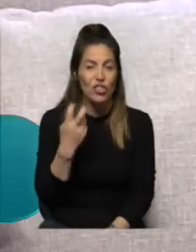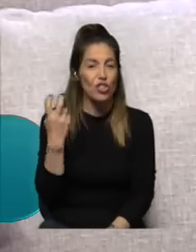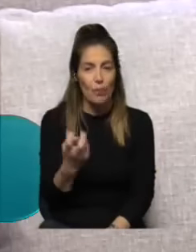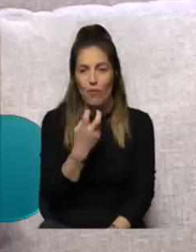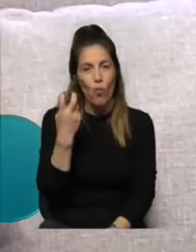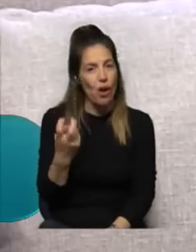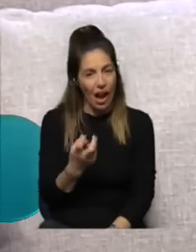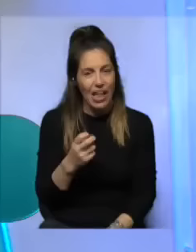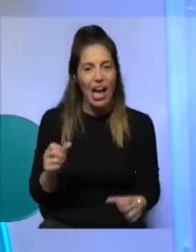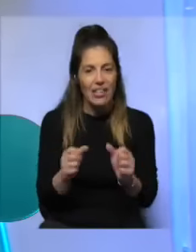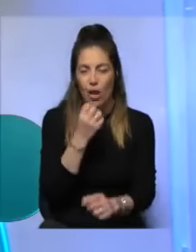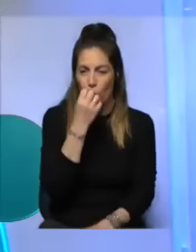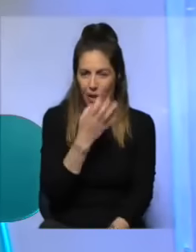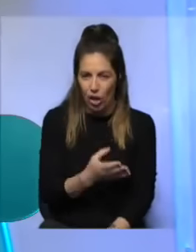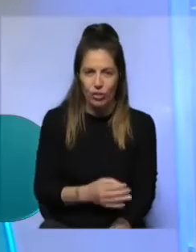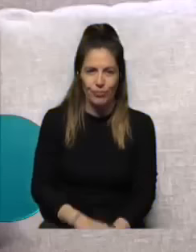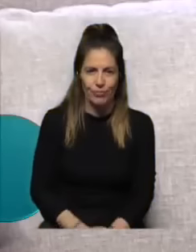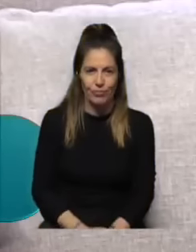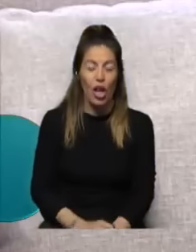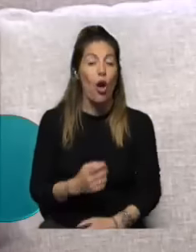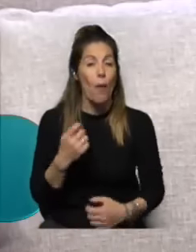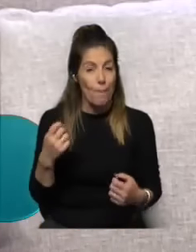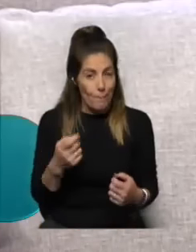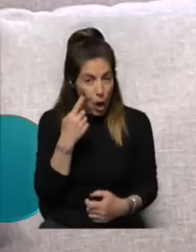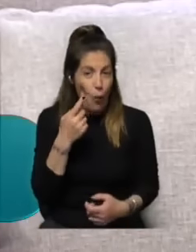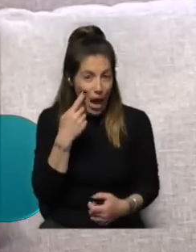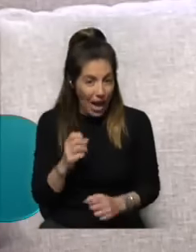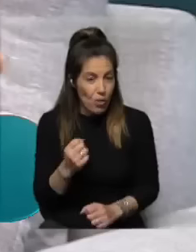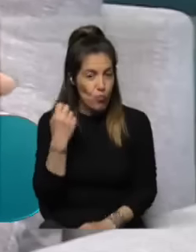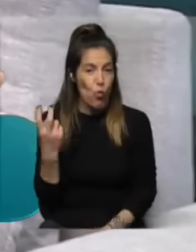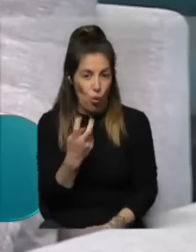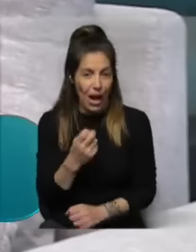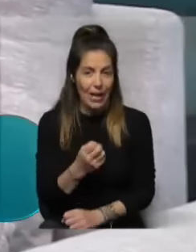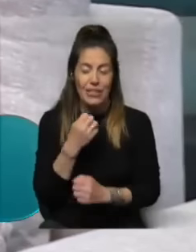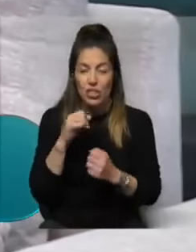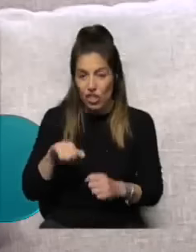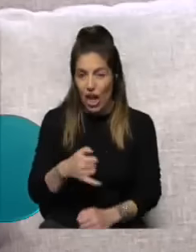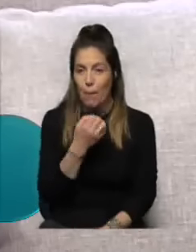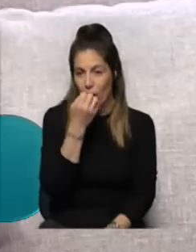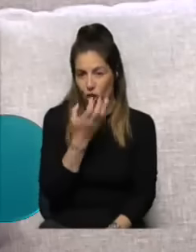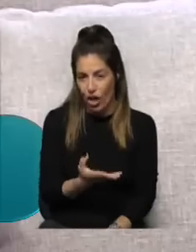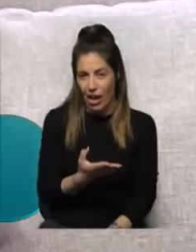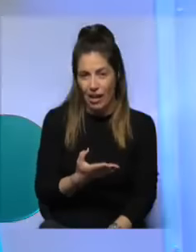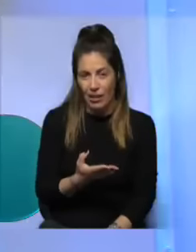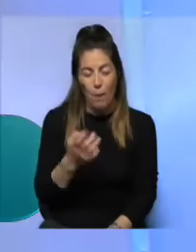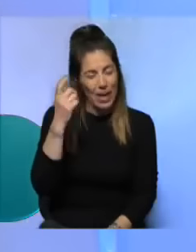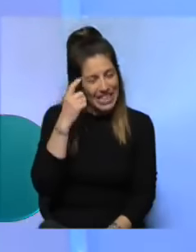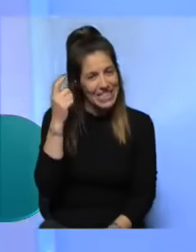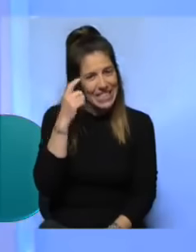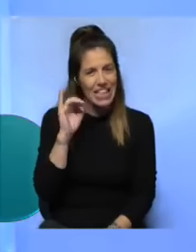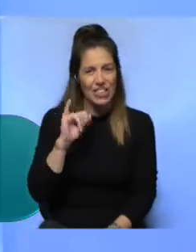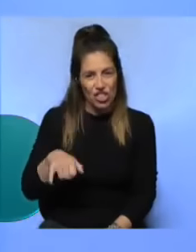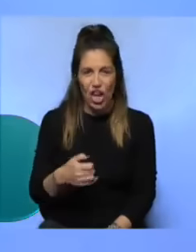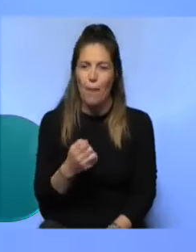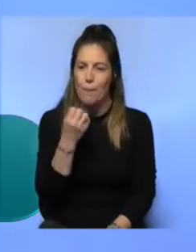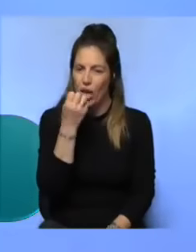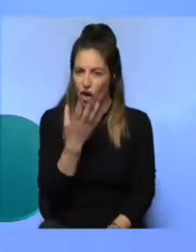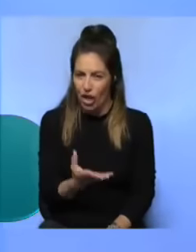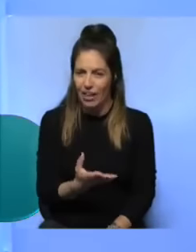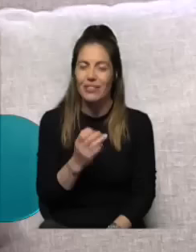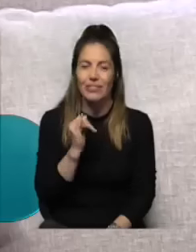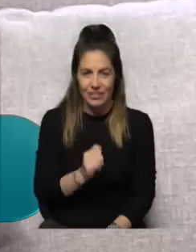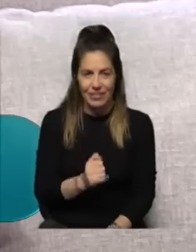es un intento diario. Intentar es mejorar. Por lo menos. Pensarse ya es mejorar. Tal cual, ¿no? Bien, vamos. Ahora, bien. Si vamos